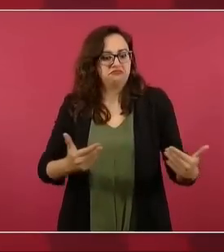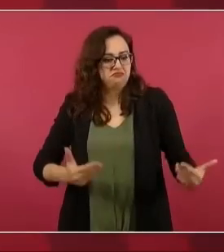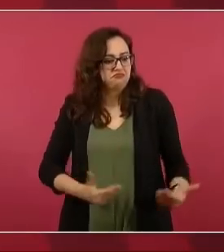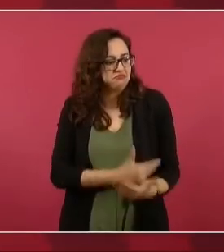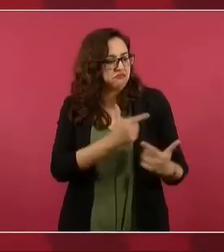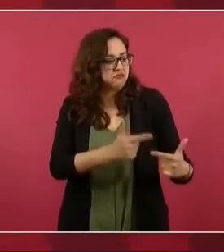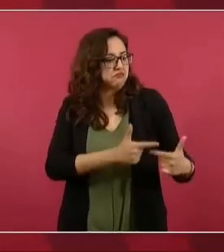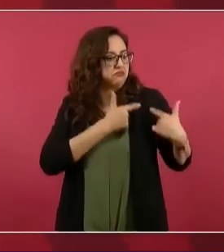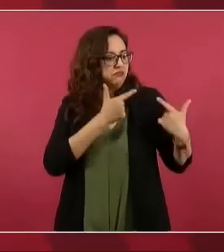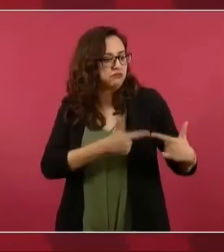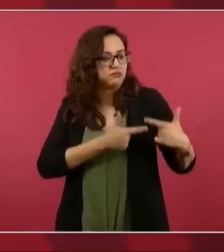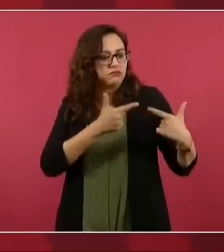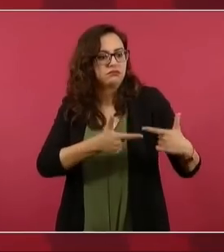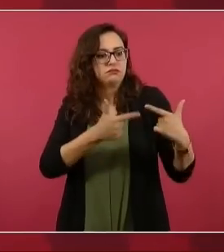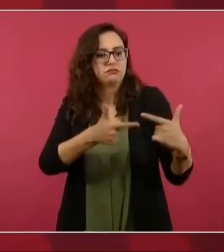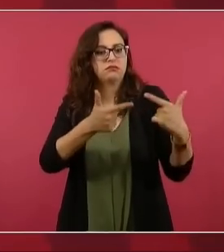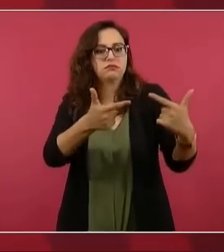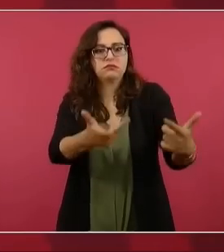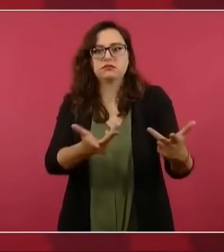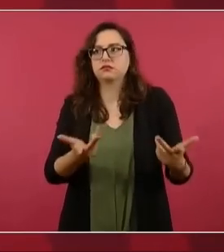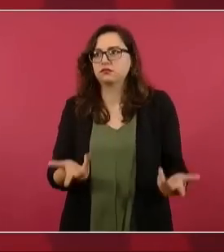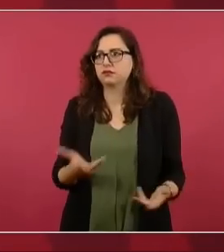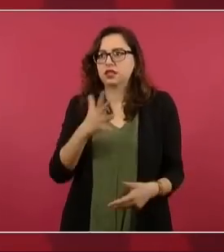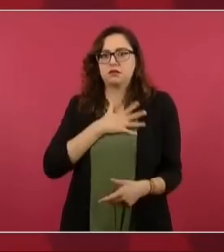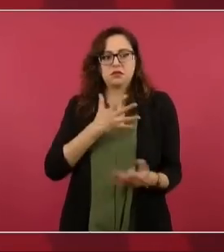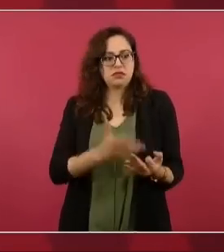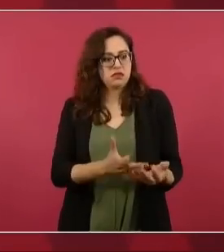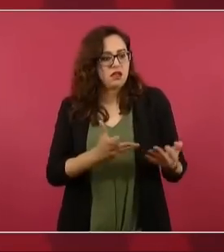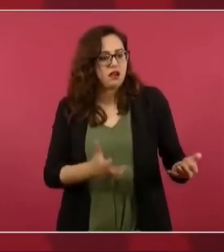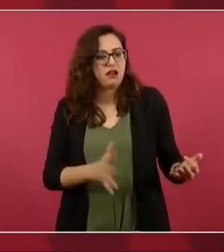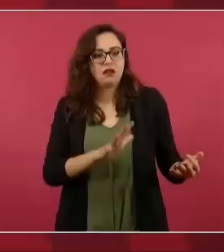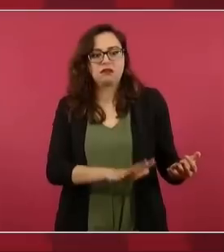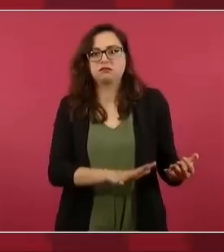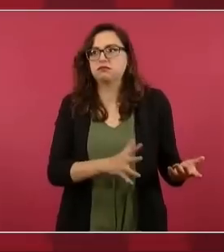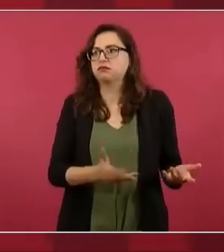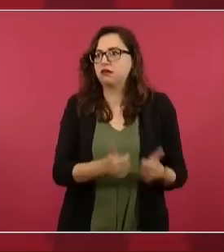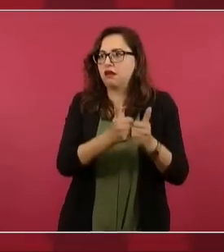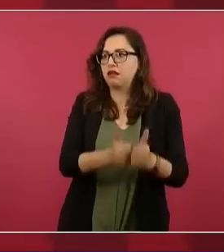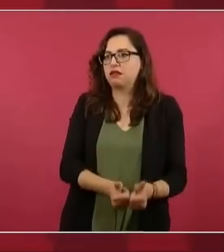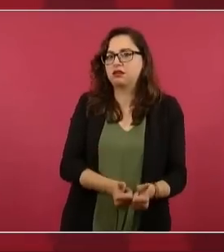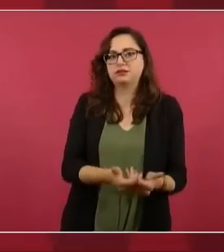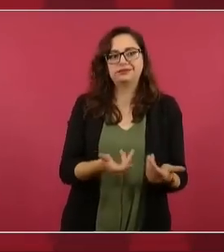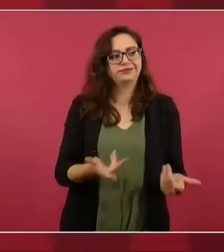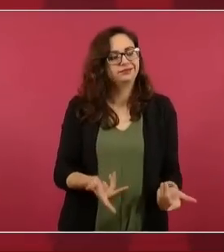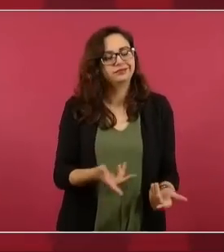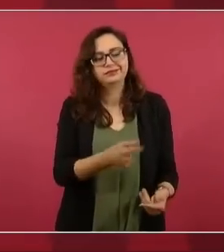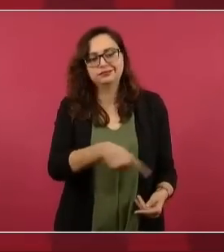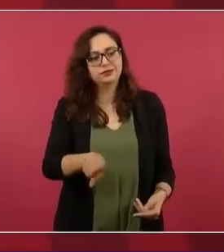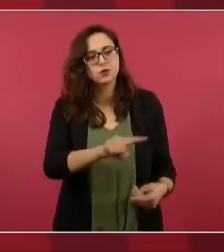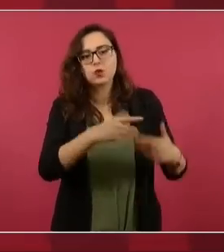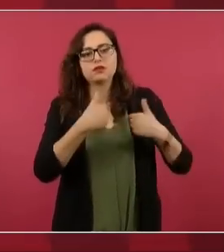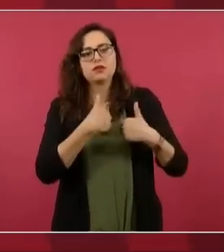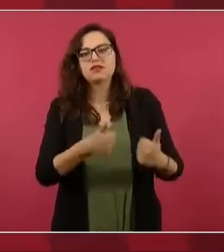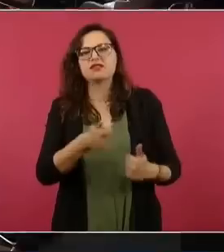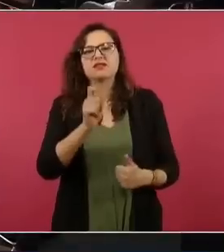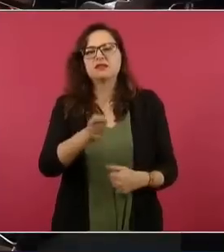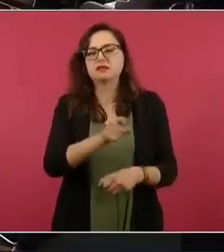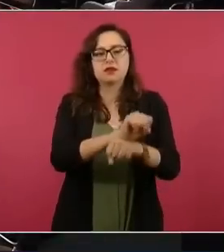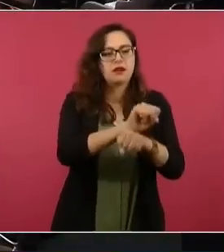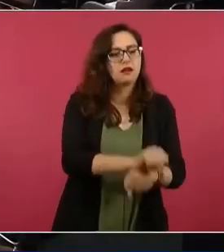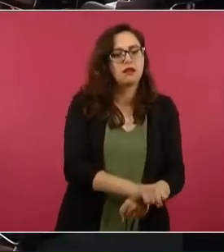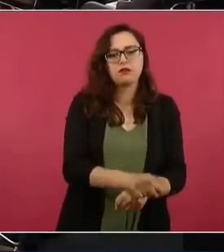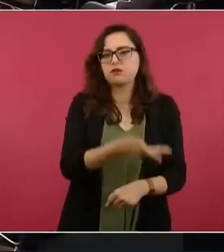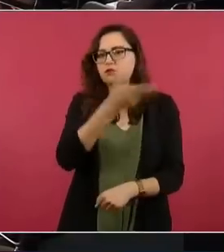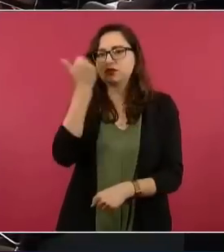abuelos, bisabuelos, tatarabuelos. Tuvo que pasar un tiempo para que la gente